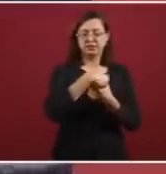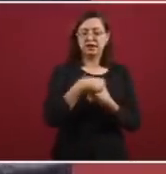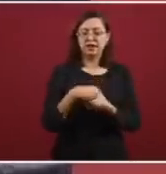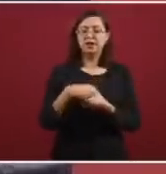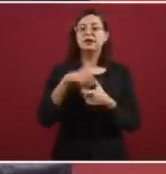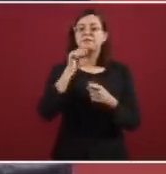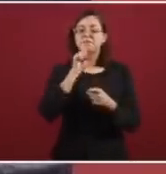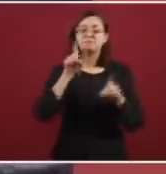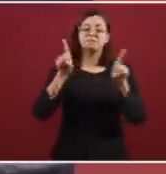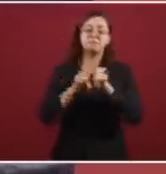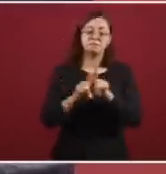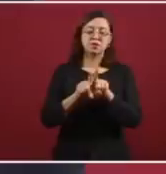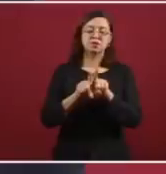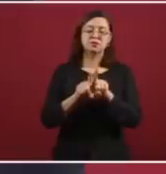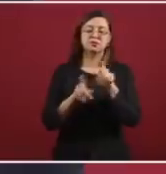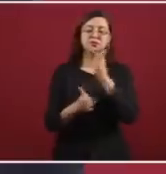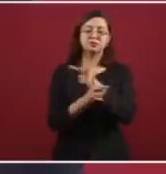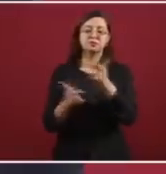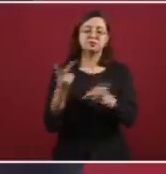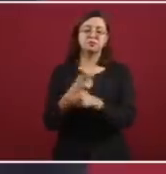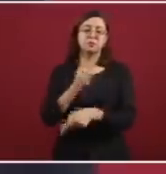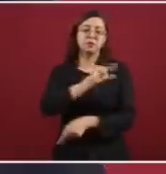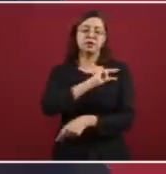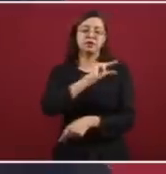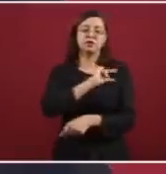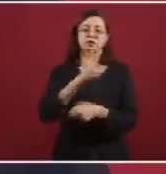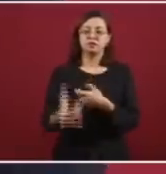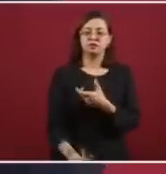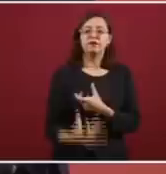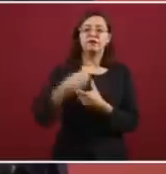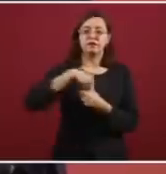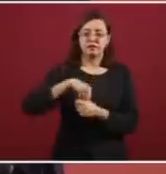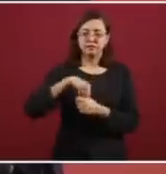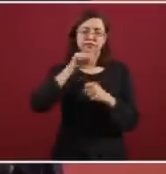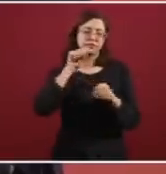de escuelas privadas, pero eso